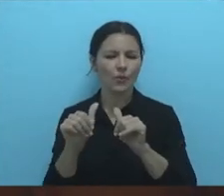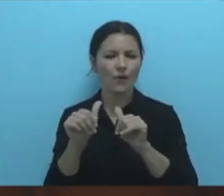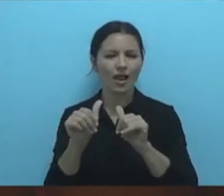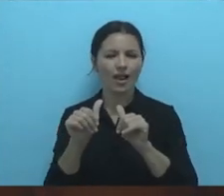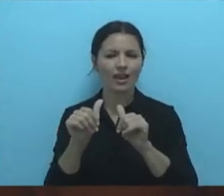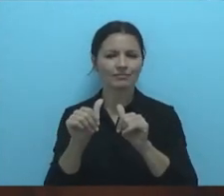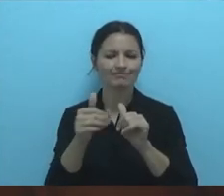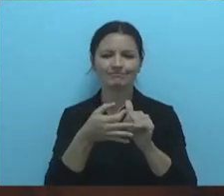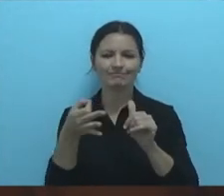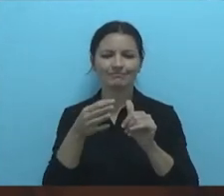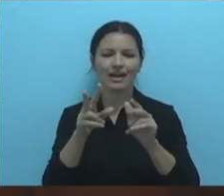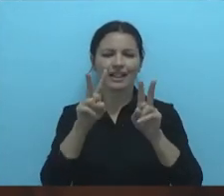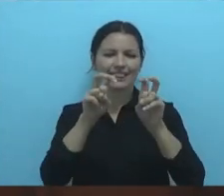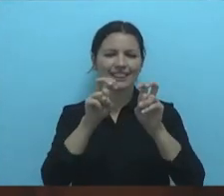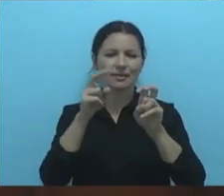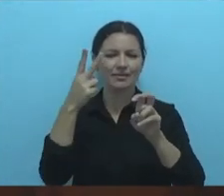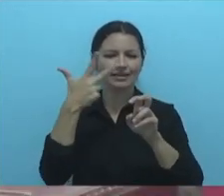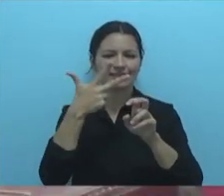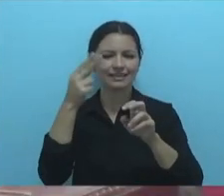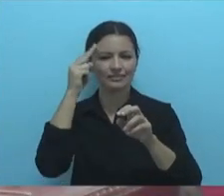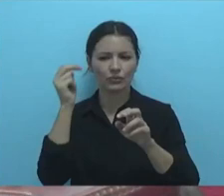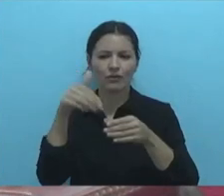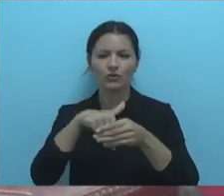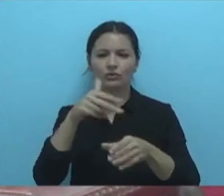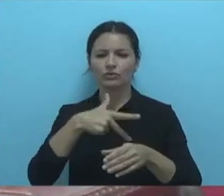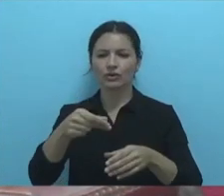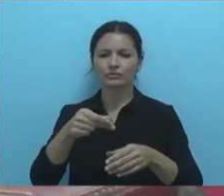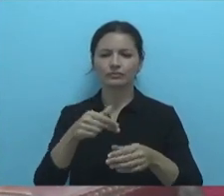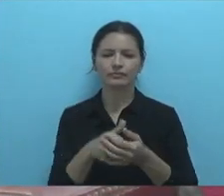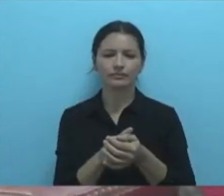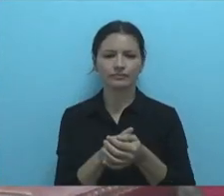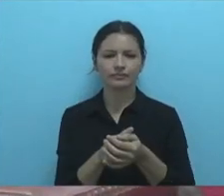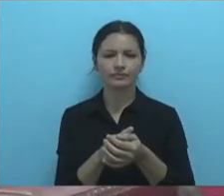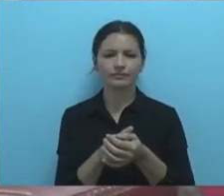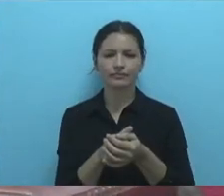mi no acompañamiento al asunto treinta y nueve Gracias diputada